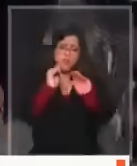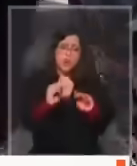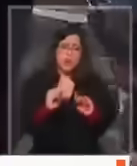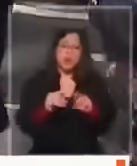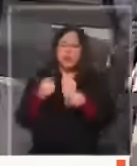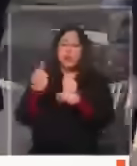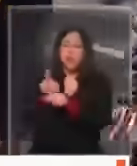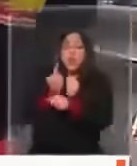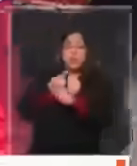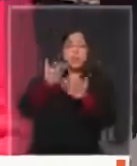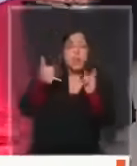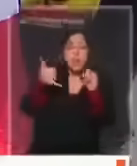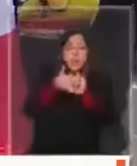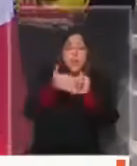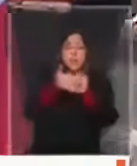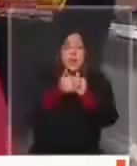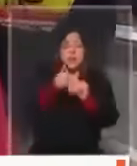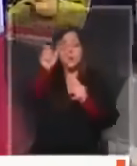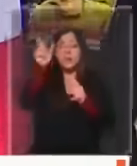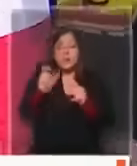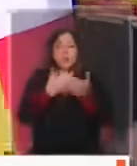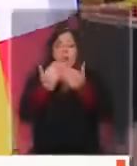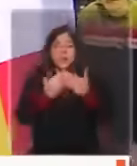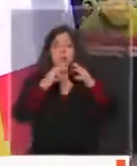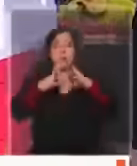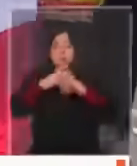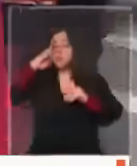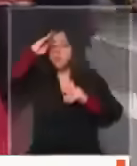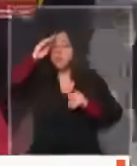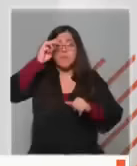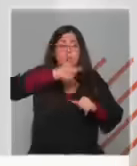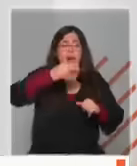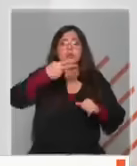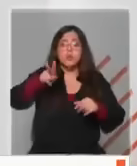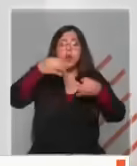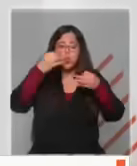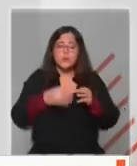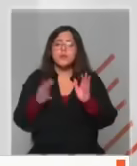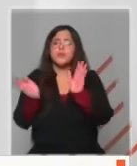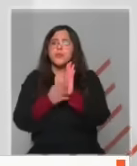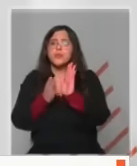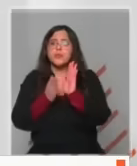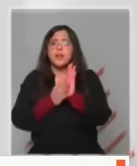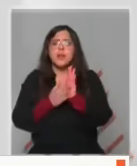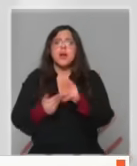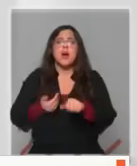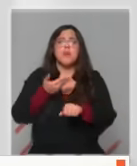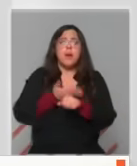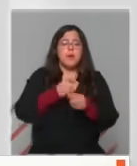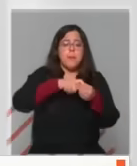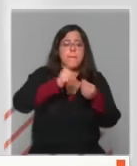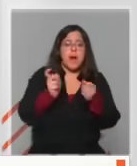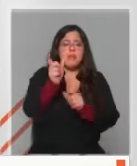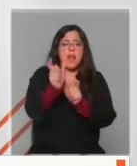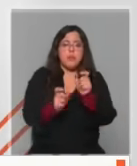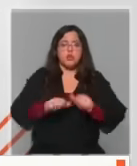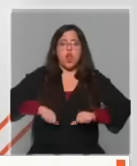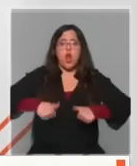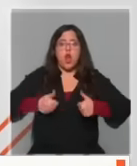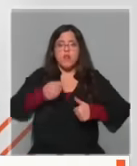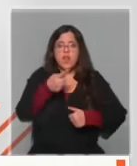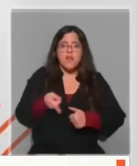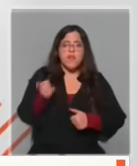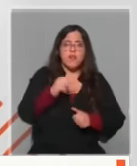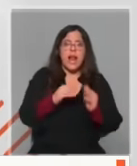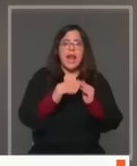esta conversación por WhatsApp entre un conscripto y su madre figuraba en los recursos de Amparo presentado para solicitar la baja de los jóvenes y acelerar su Retorno a